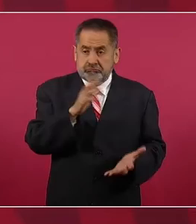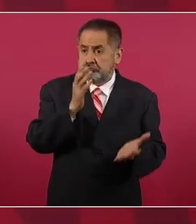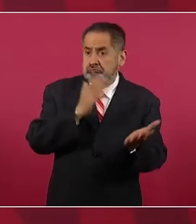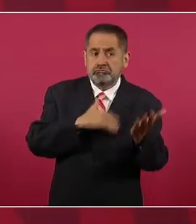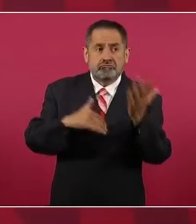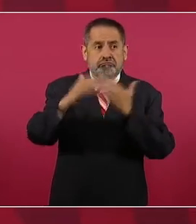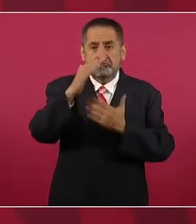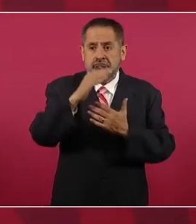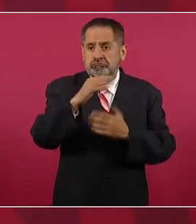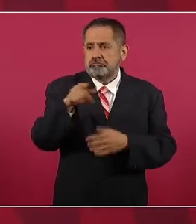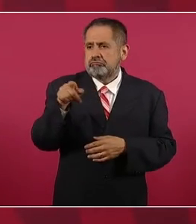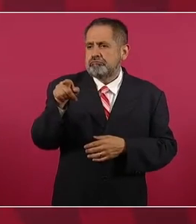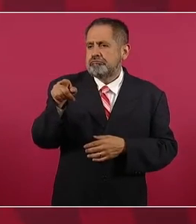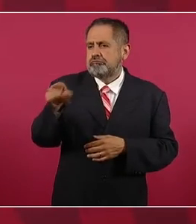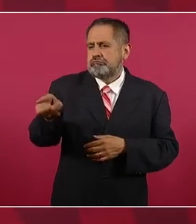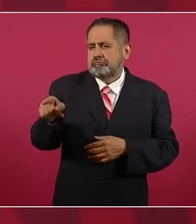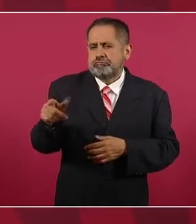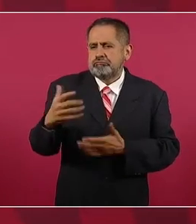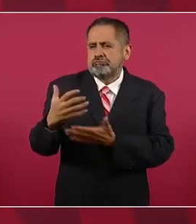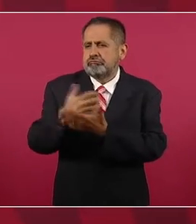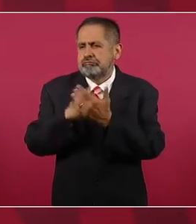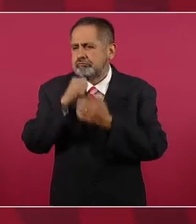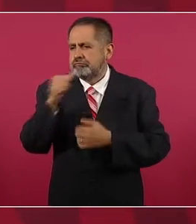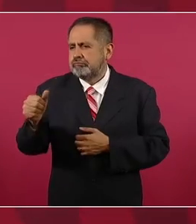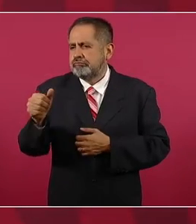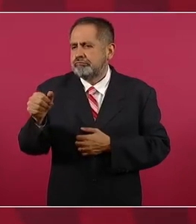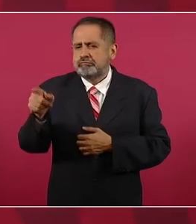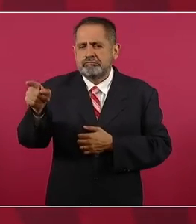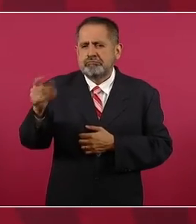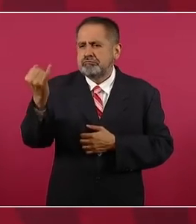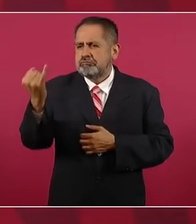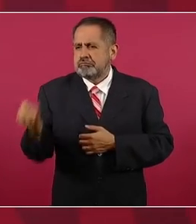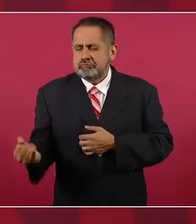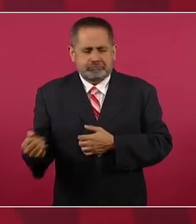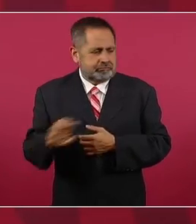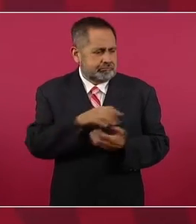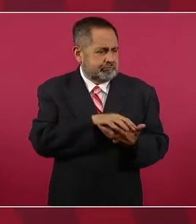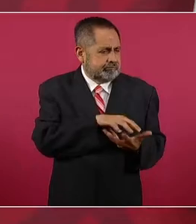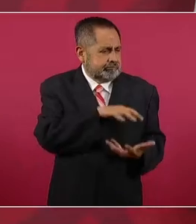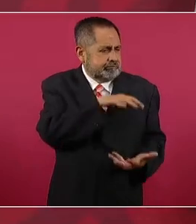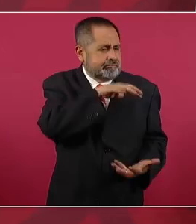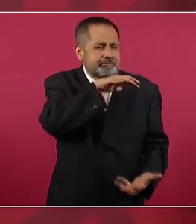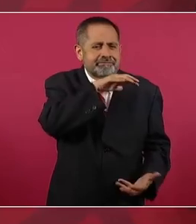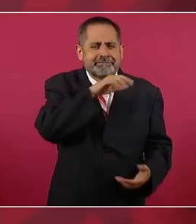porque tú te quedas flaco y ellos aumentan de peso.